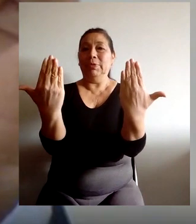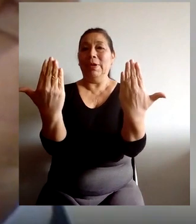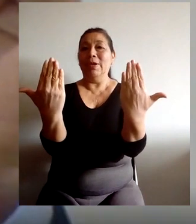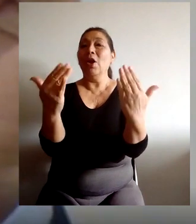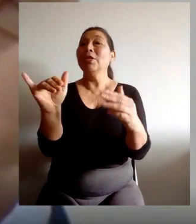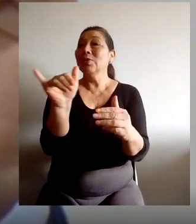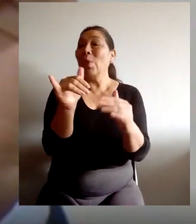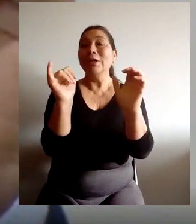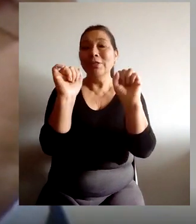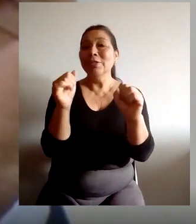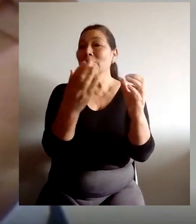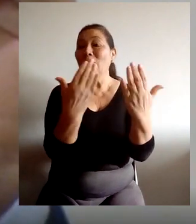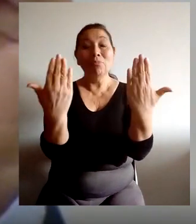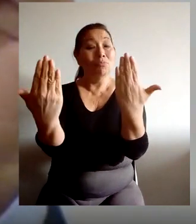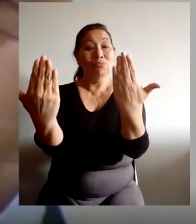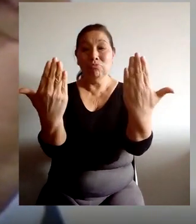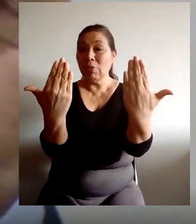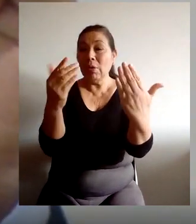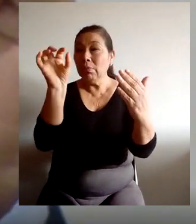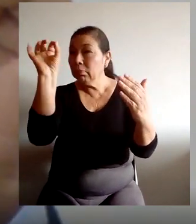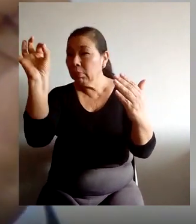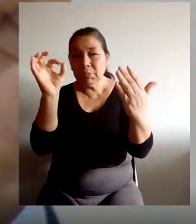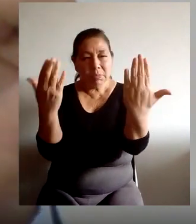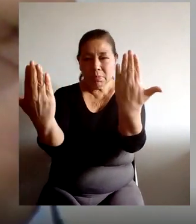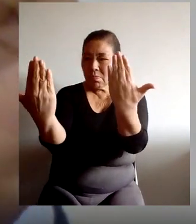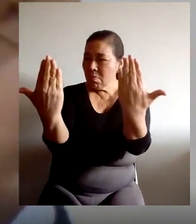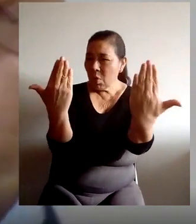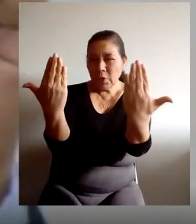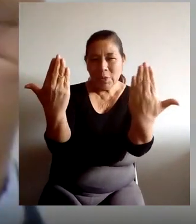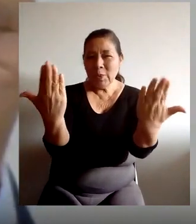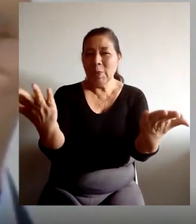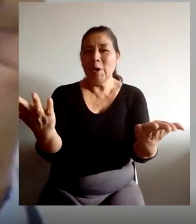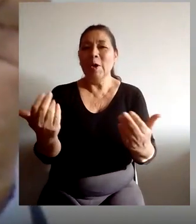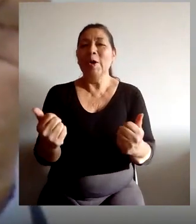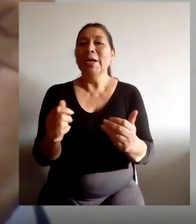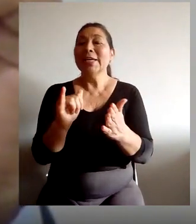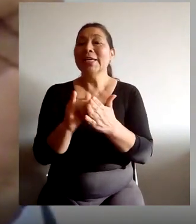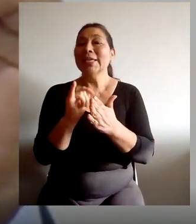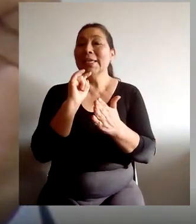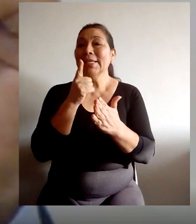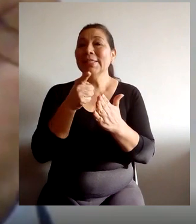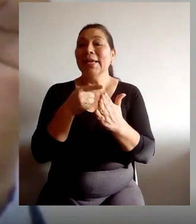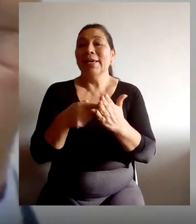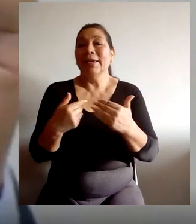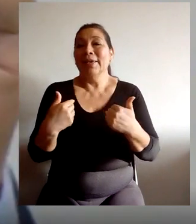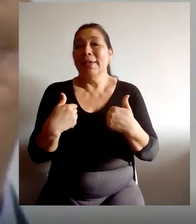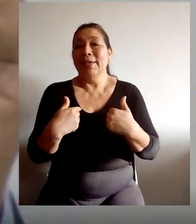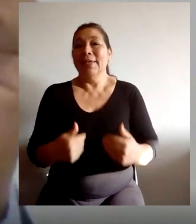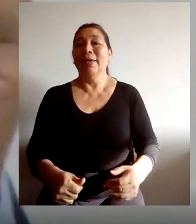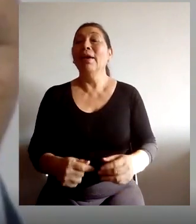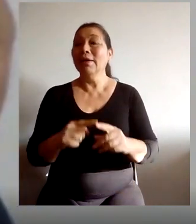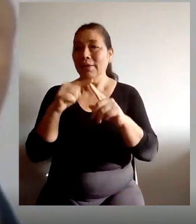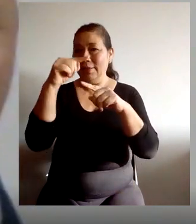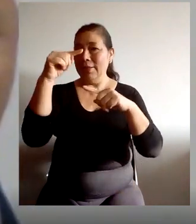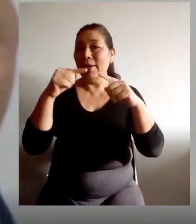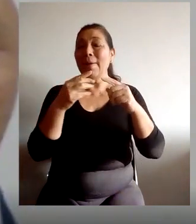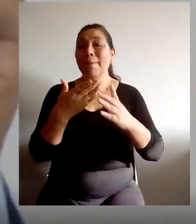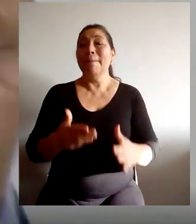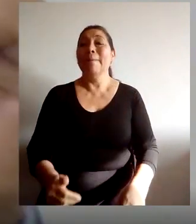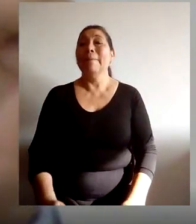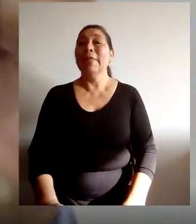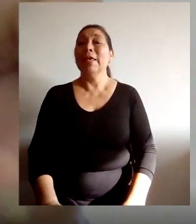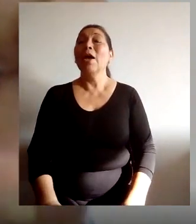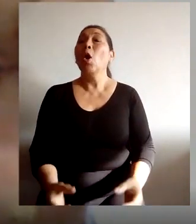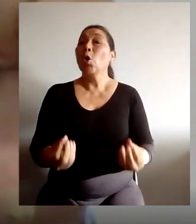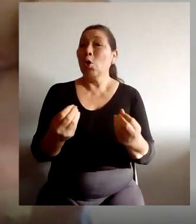son lo que grafica la neumoconiosis, y si es que considera que no corresponde, pasa a la placa